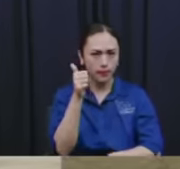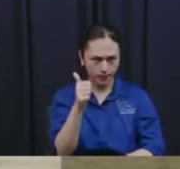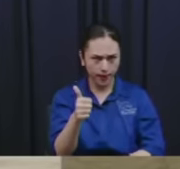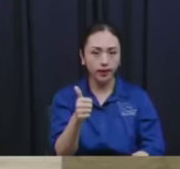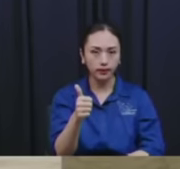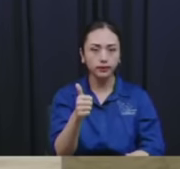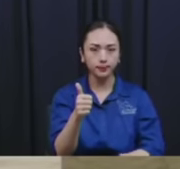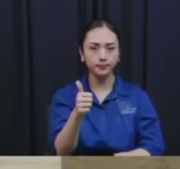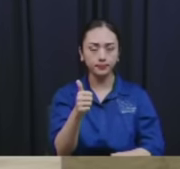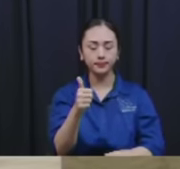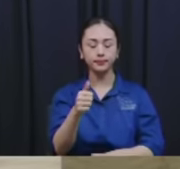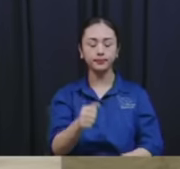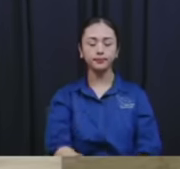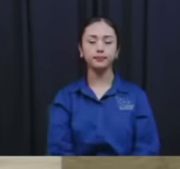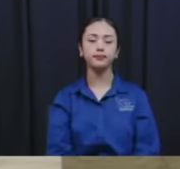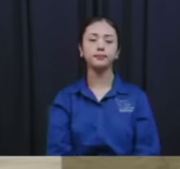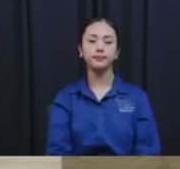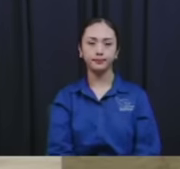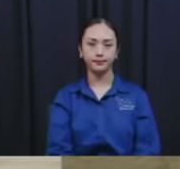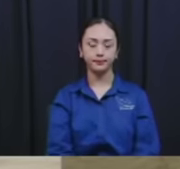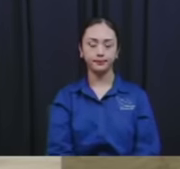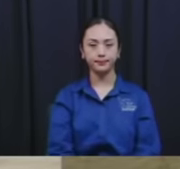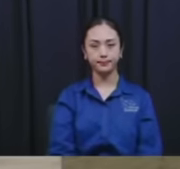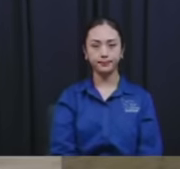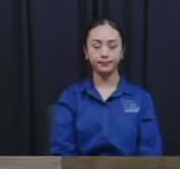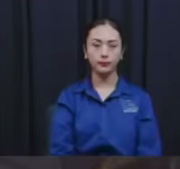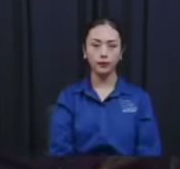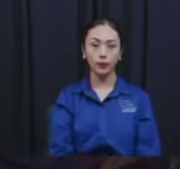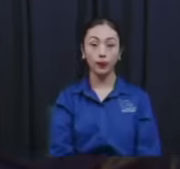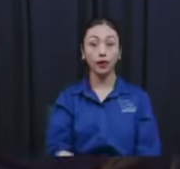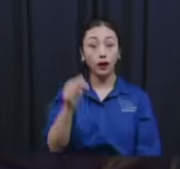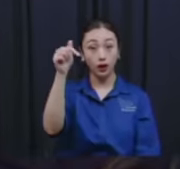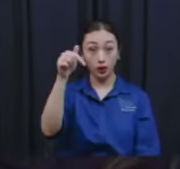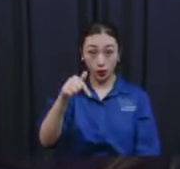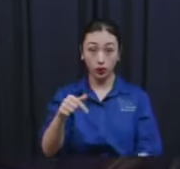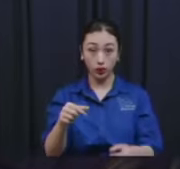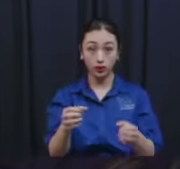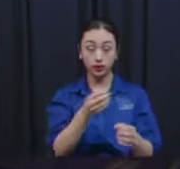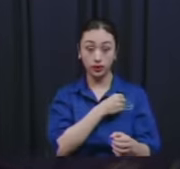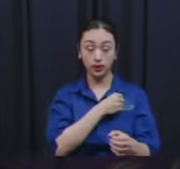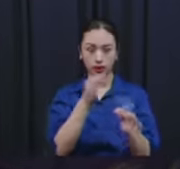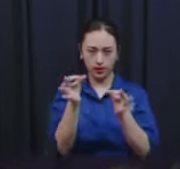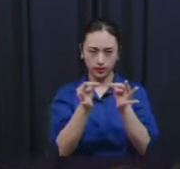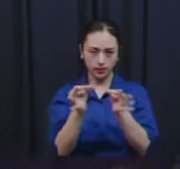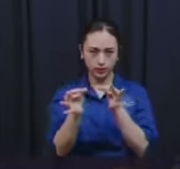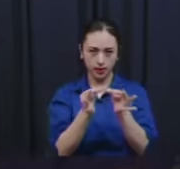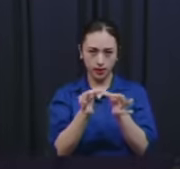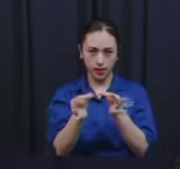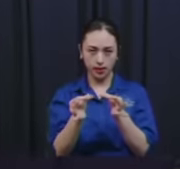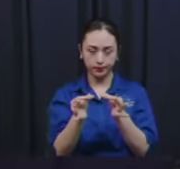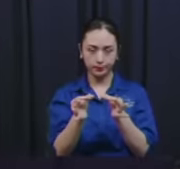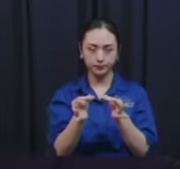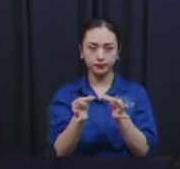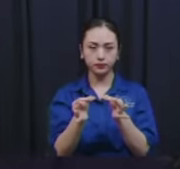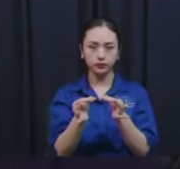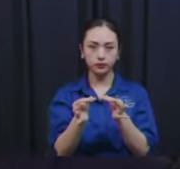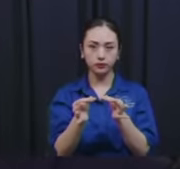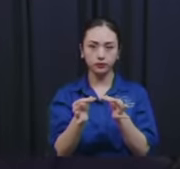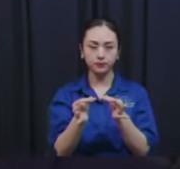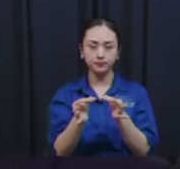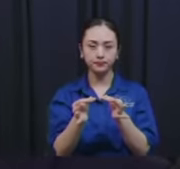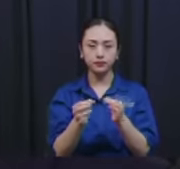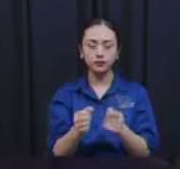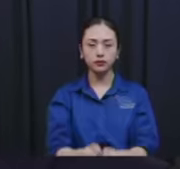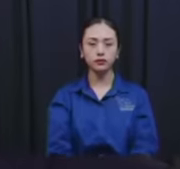en donde yo me detuve este día y Híjole y esta tarde también porque ah solo me quedan 10 minutos para